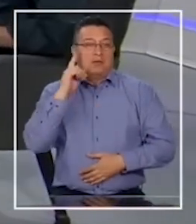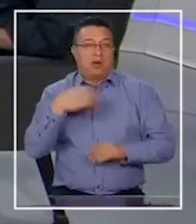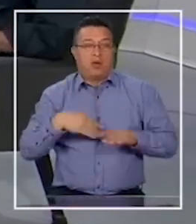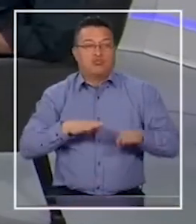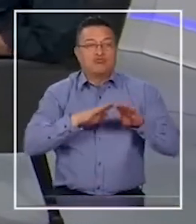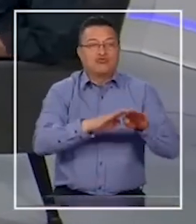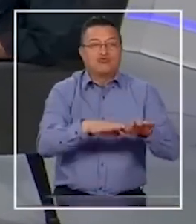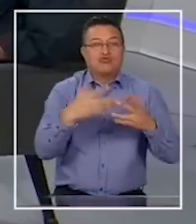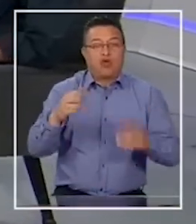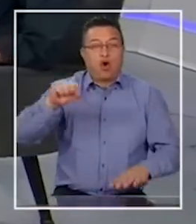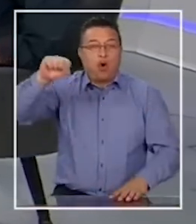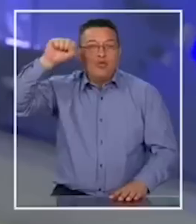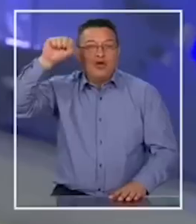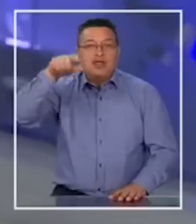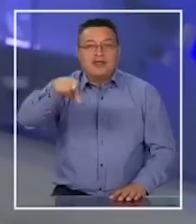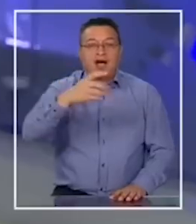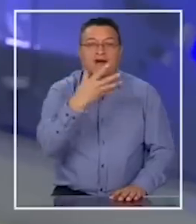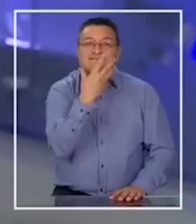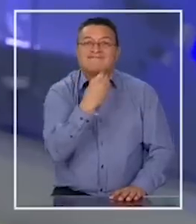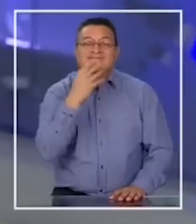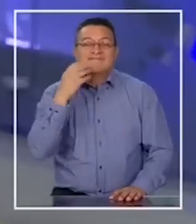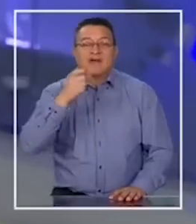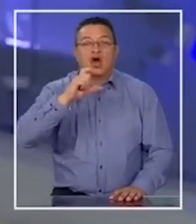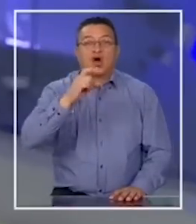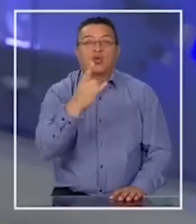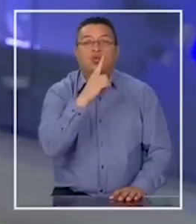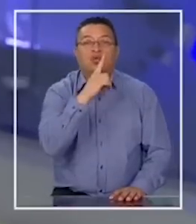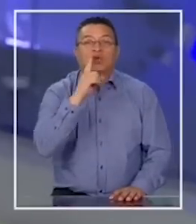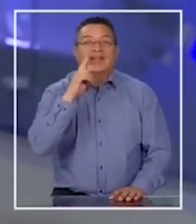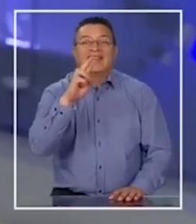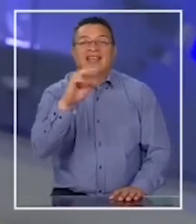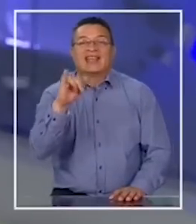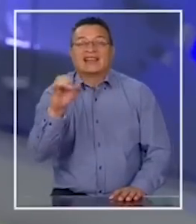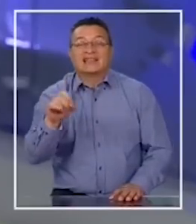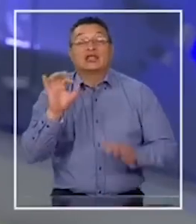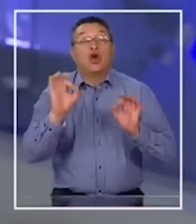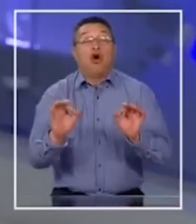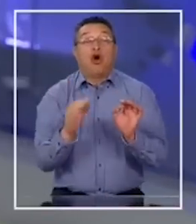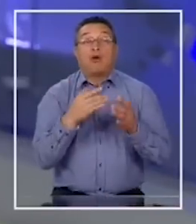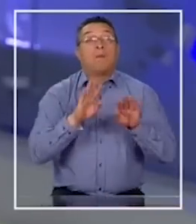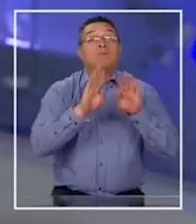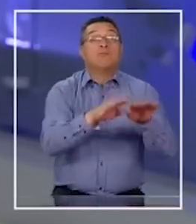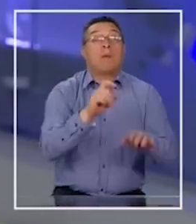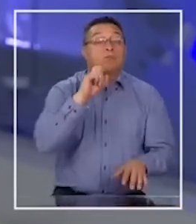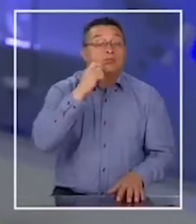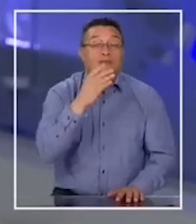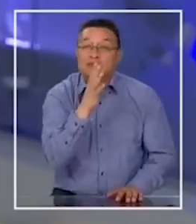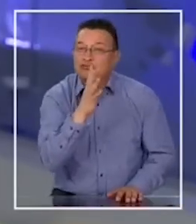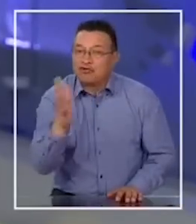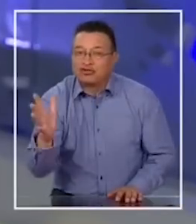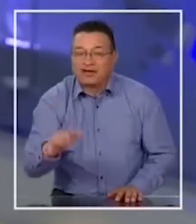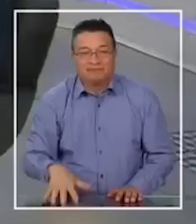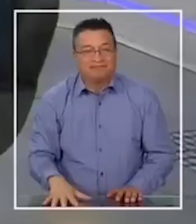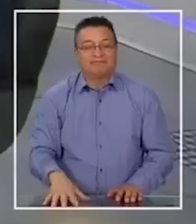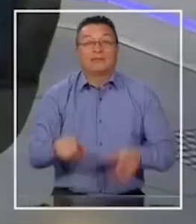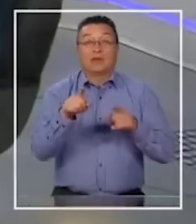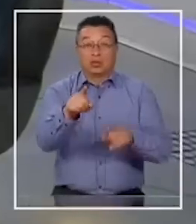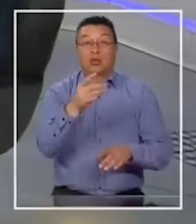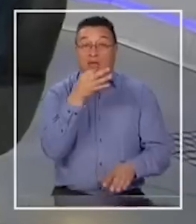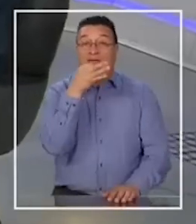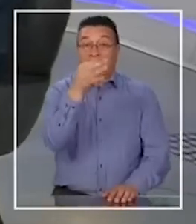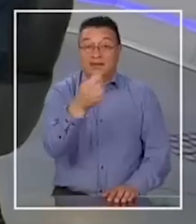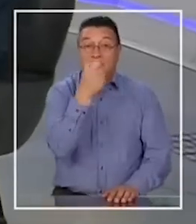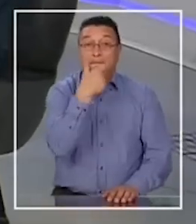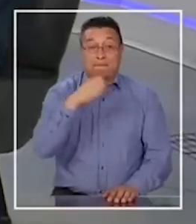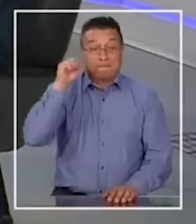favores a Hugo Gutiérrez y el partido comunista porque lo que no pueden decir es que no sabían A quién estaba indultando ya usted emplazó de hecho esta semana el presidente